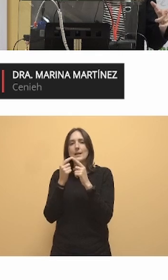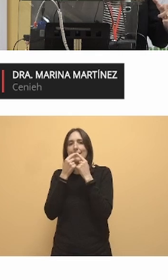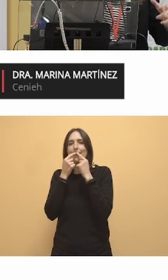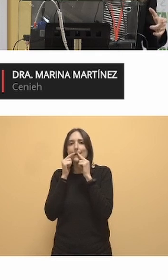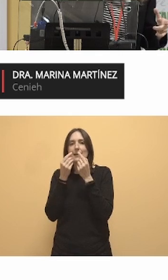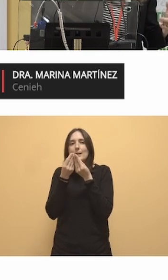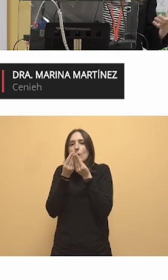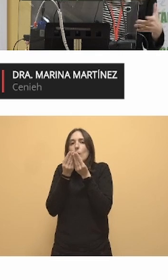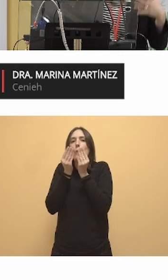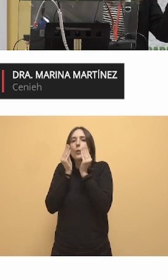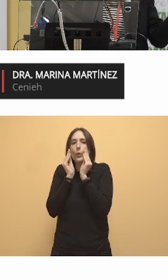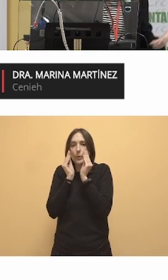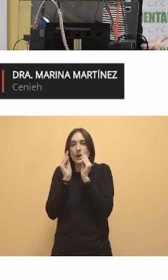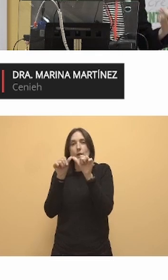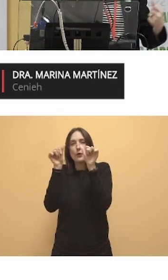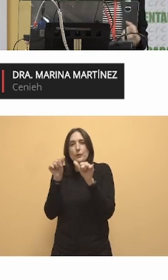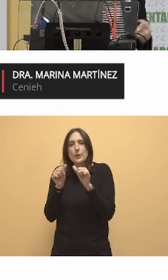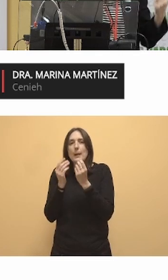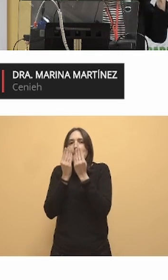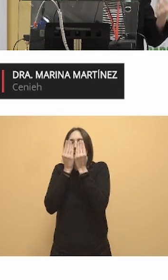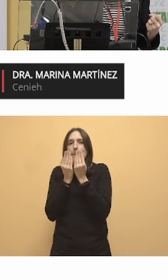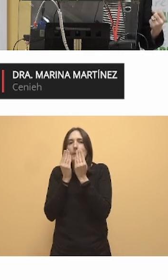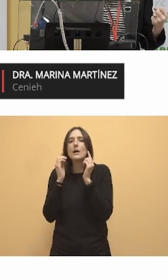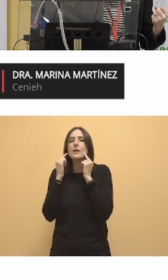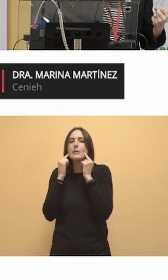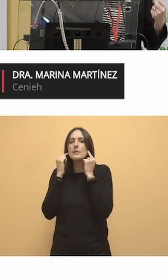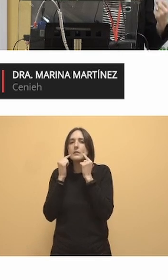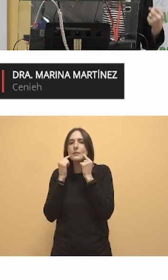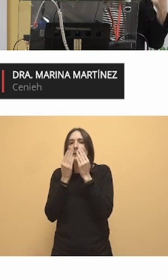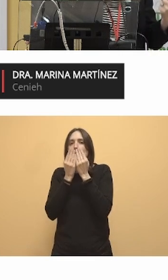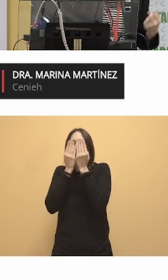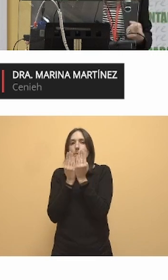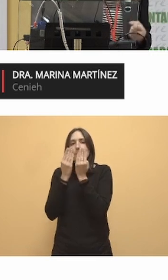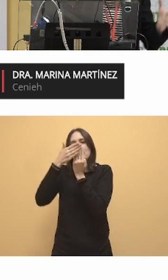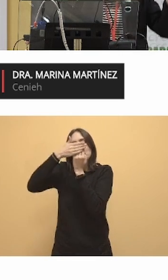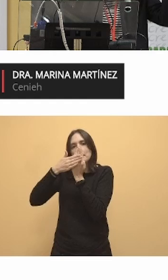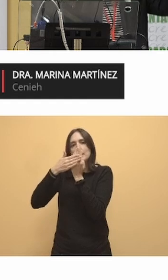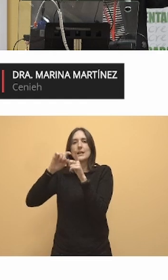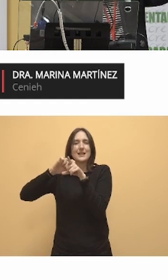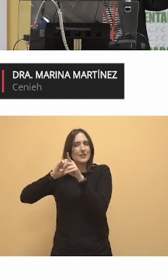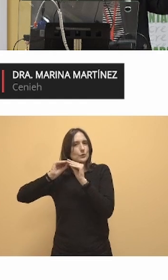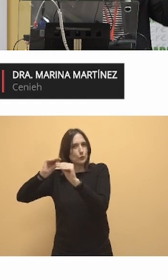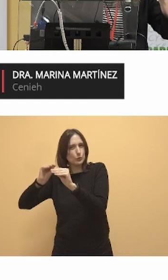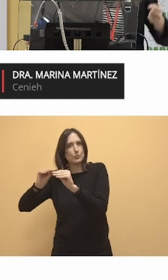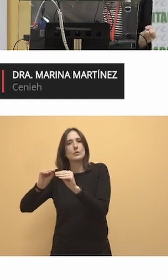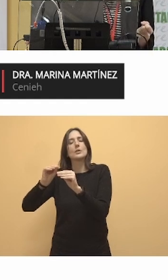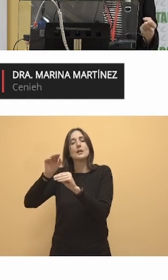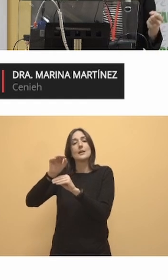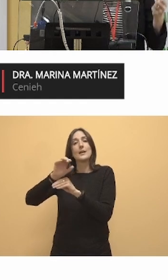incisivos. La forma en pala de estos molares incisivos es muy característico de estas poblaciones